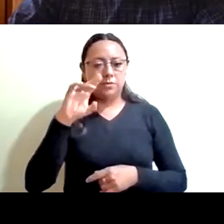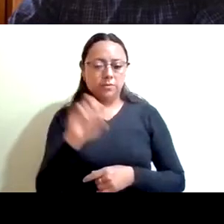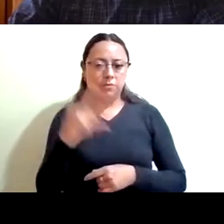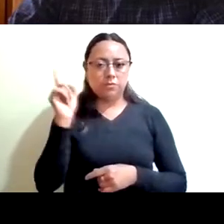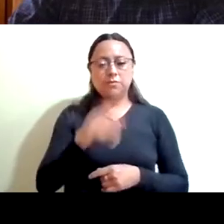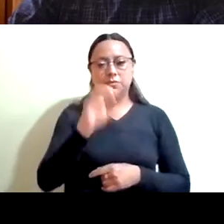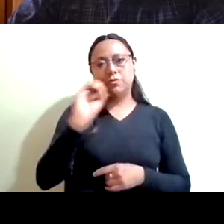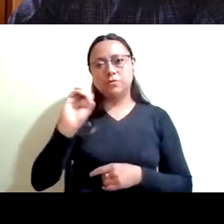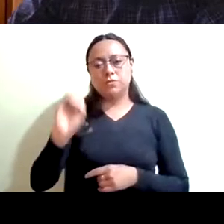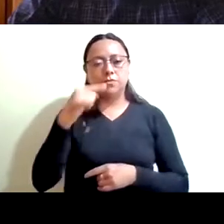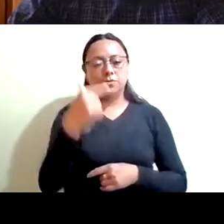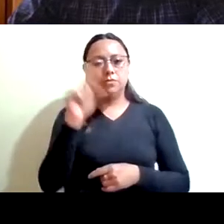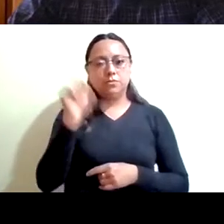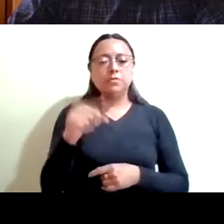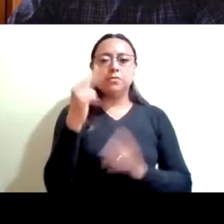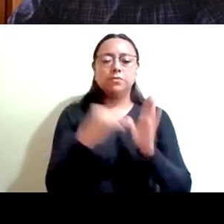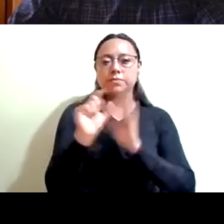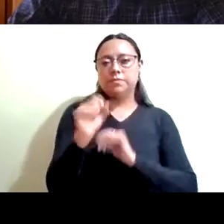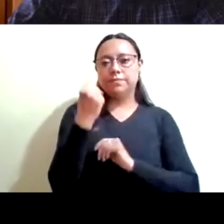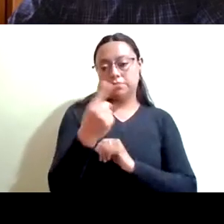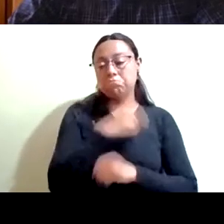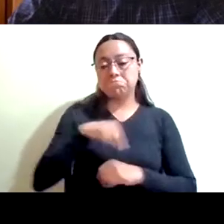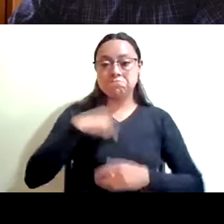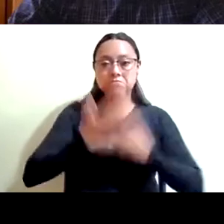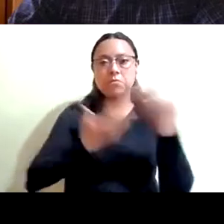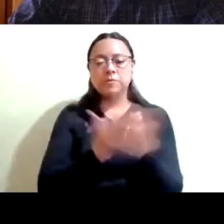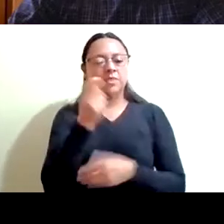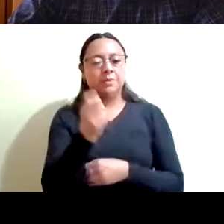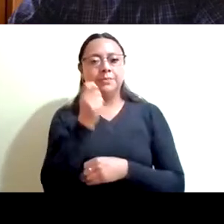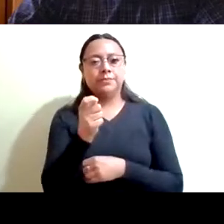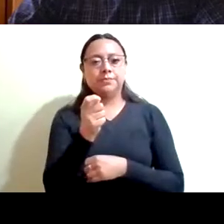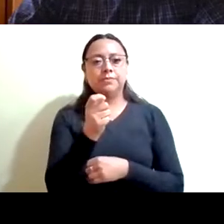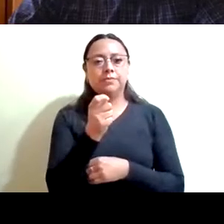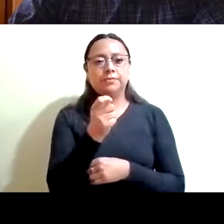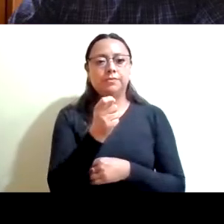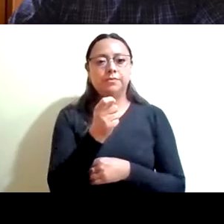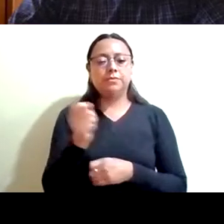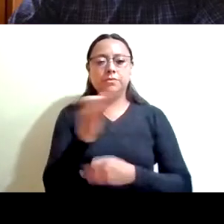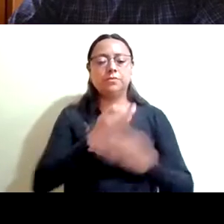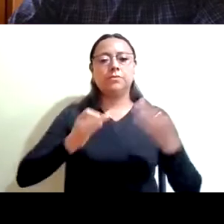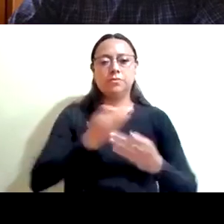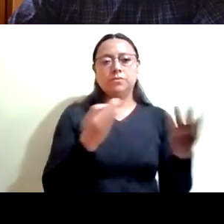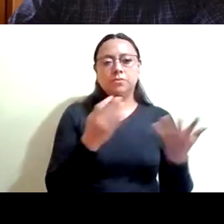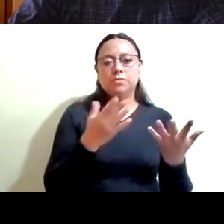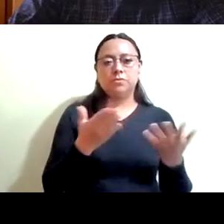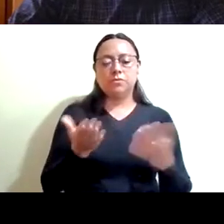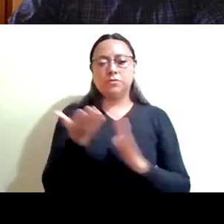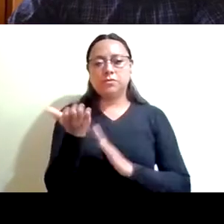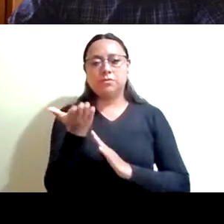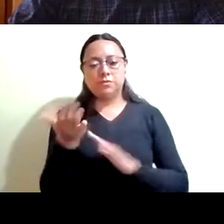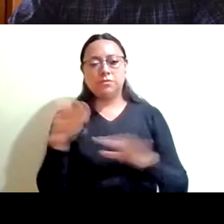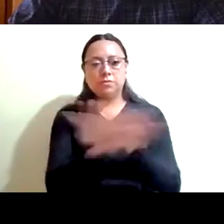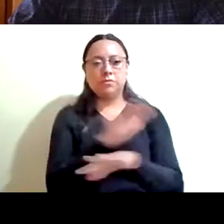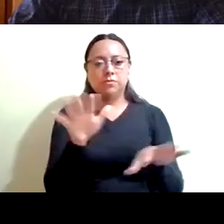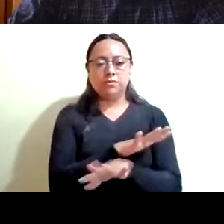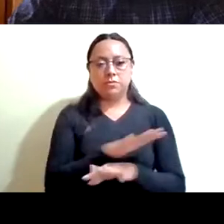/007 /2021, en el que planteamos las solicitudes de modificación a estos acuerdos.